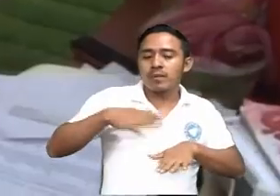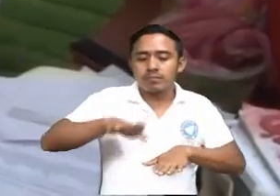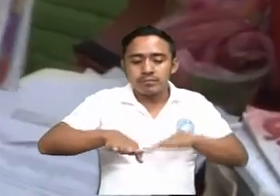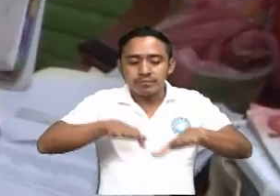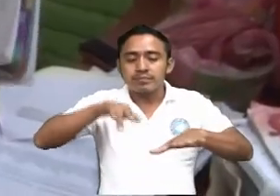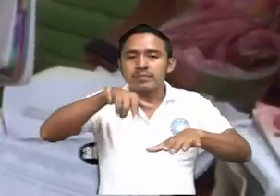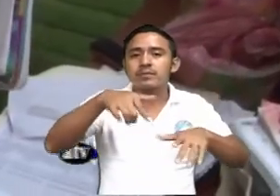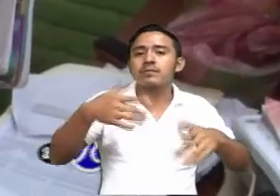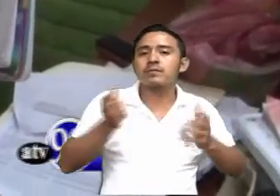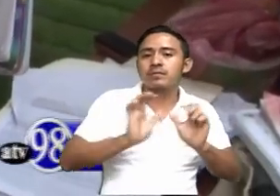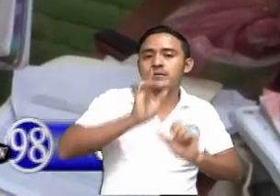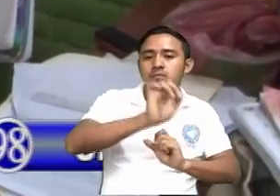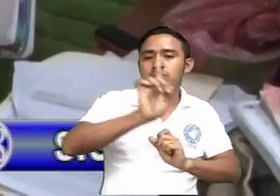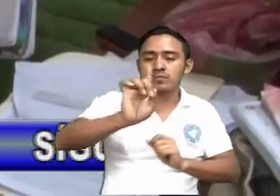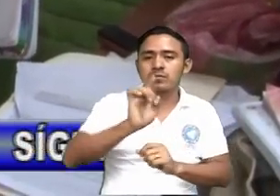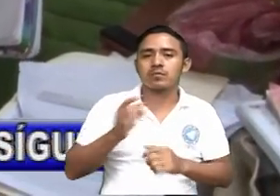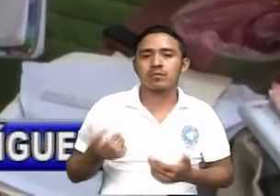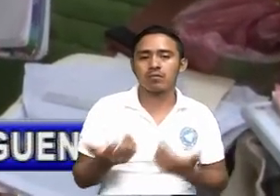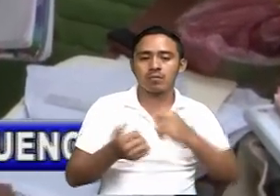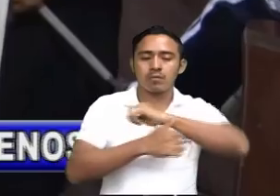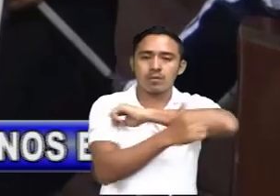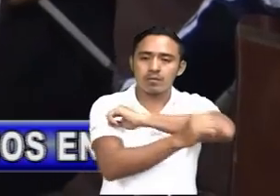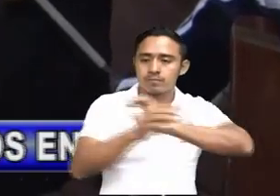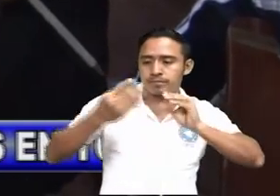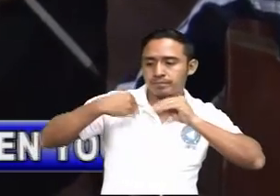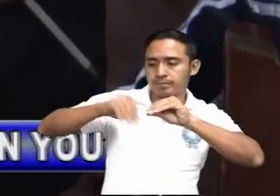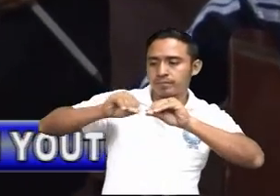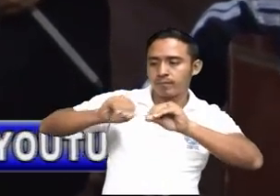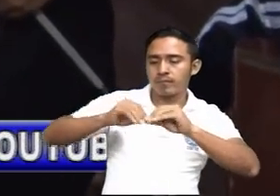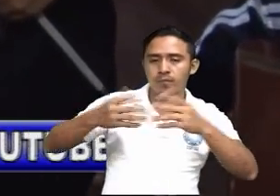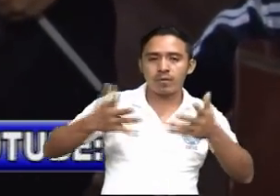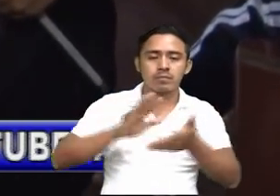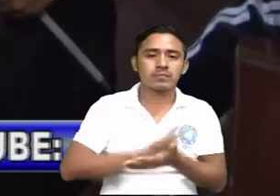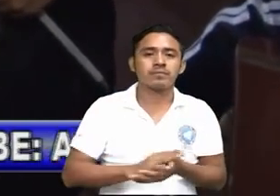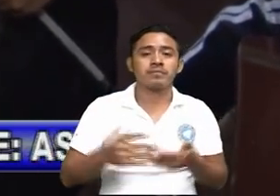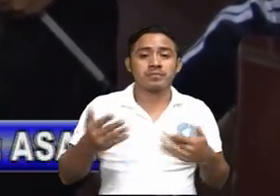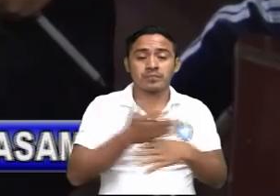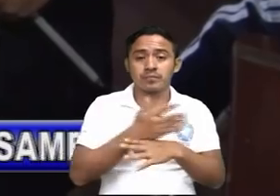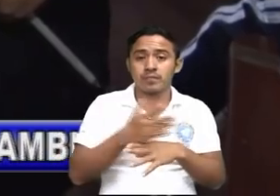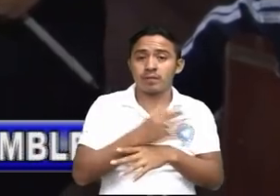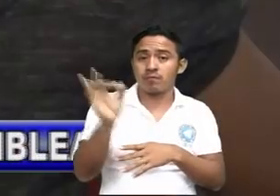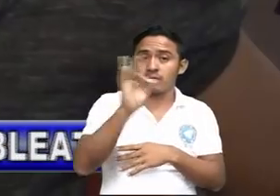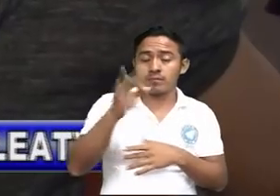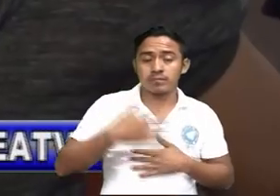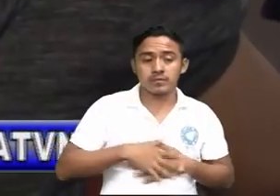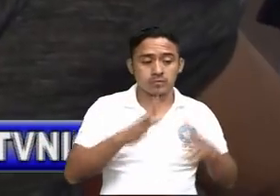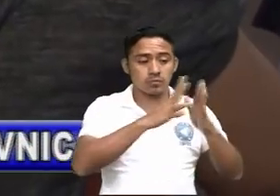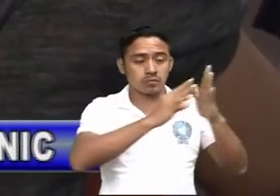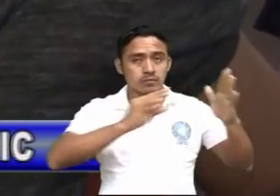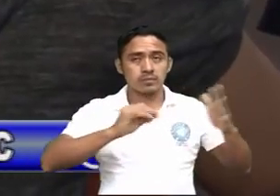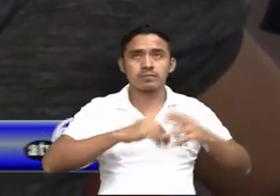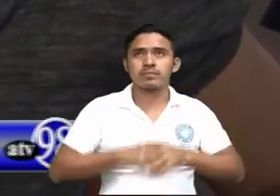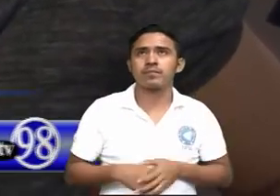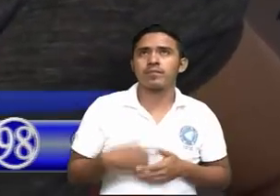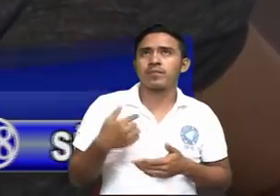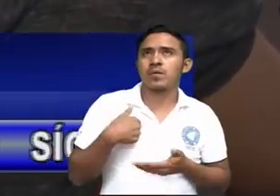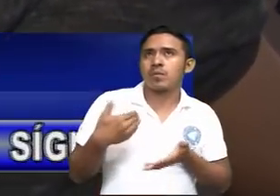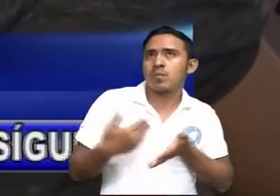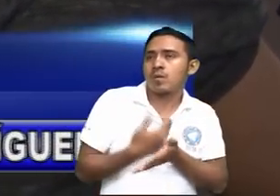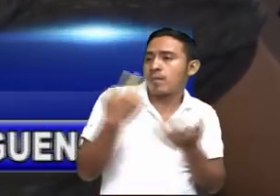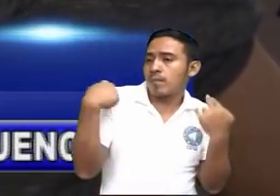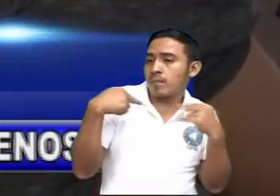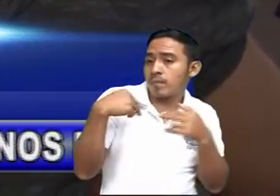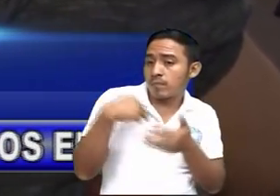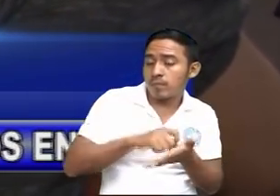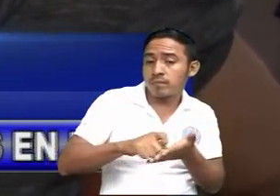cada uno de los alumnos a quienes se transmiten conocimientos, habilidades y actitudes. En realidad soy nueva docente yo